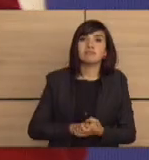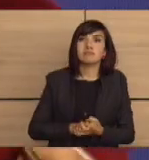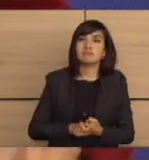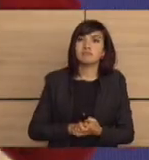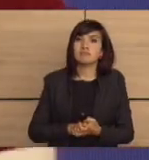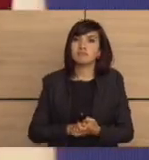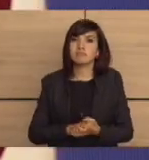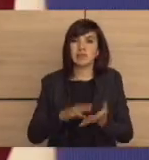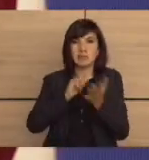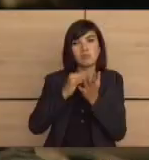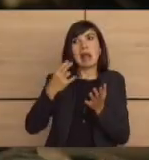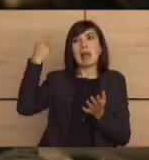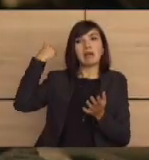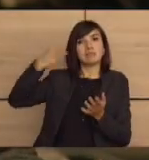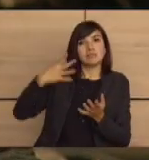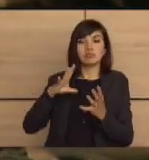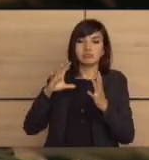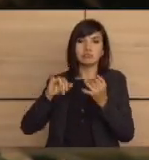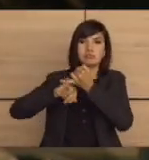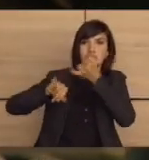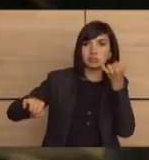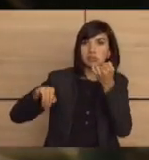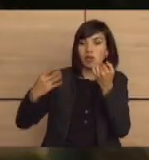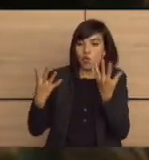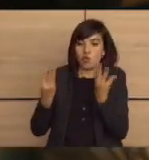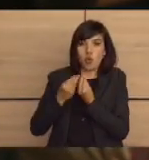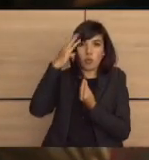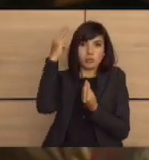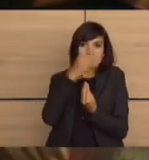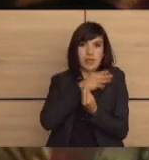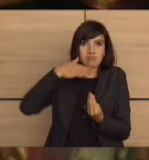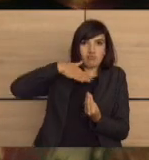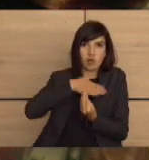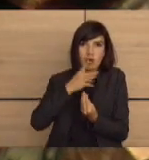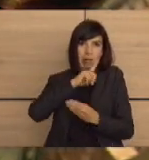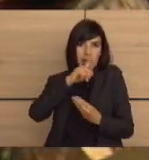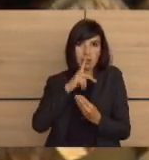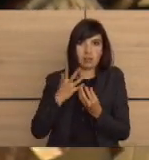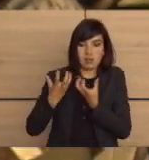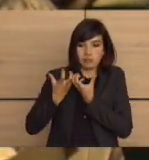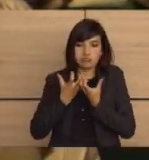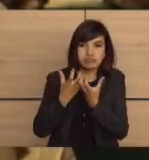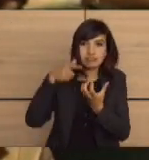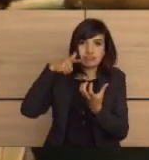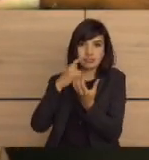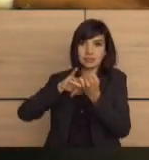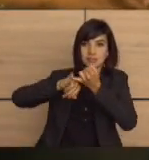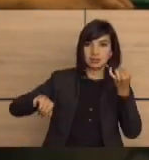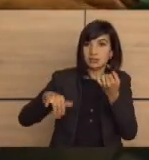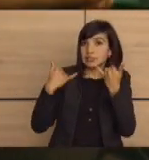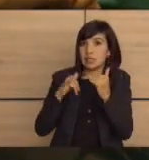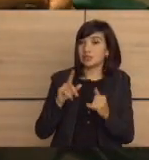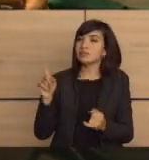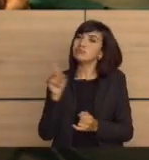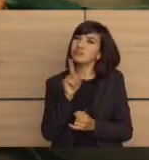campaña libertadora. La campaña libertadora es muy importante. No quiero, el punto no es, yo lo que trato es no tener